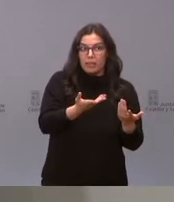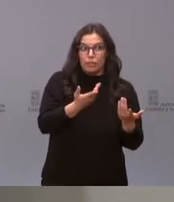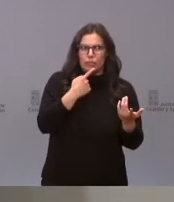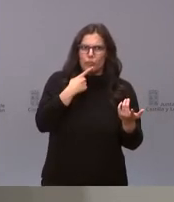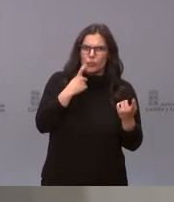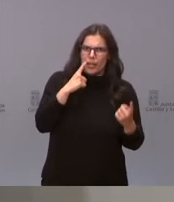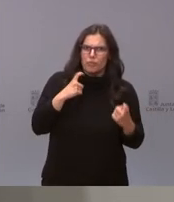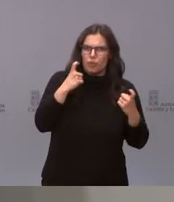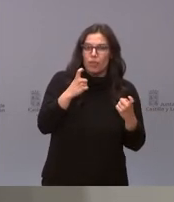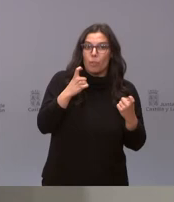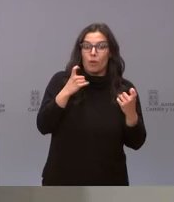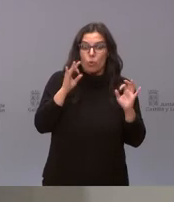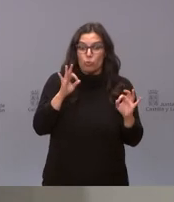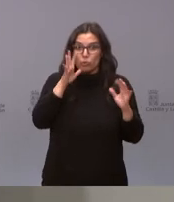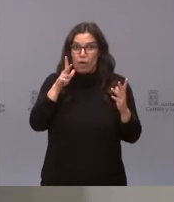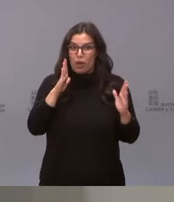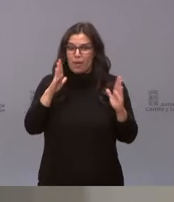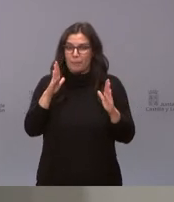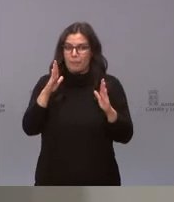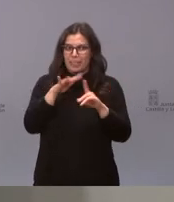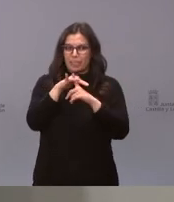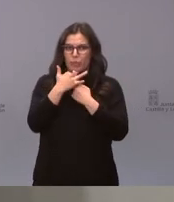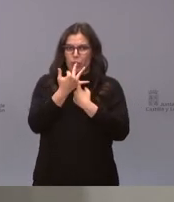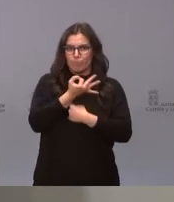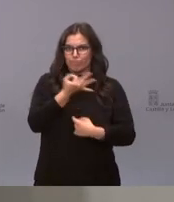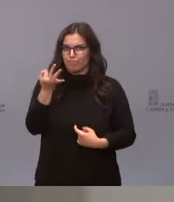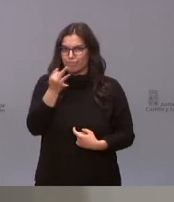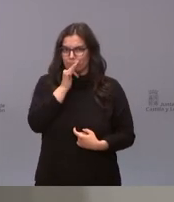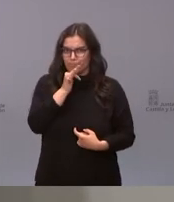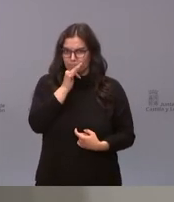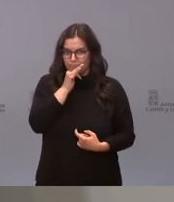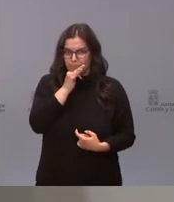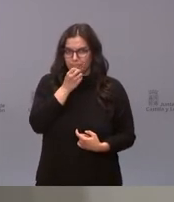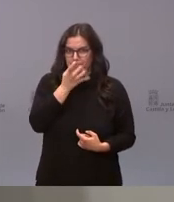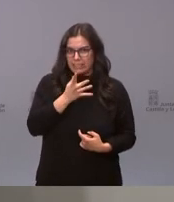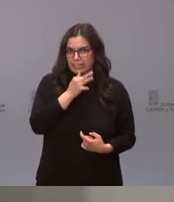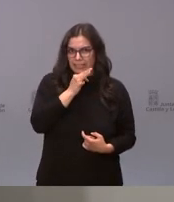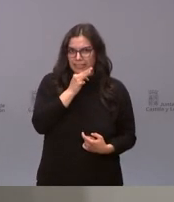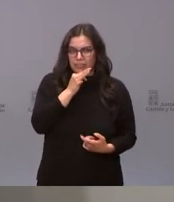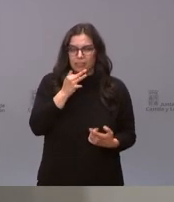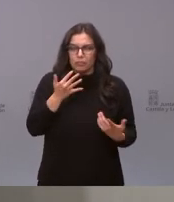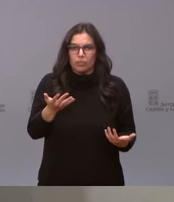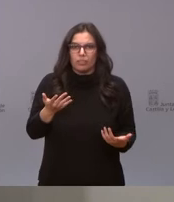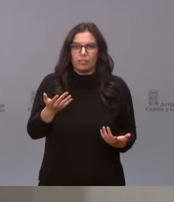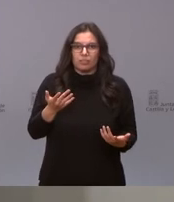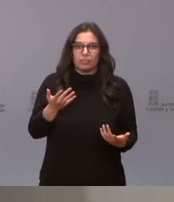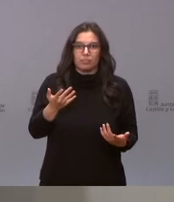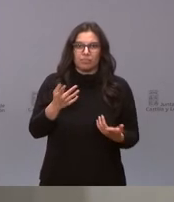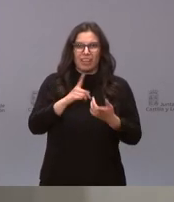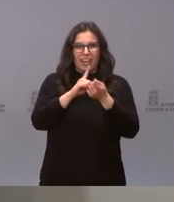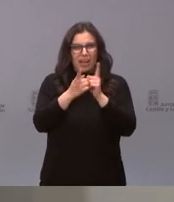en un momento en el que todavía la situación epidemiológica y sanitaria no es buena pues el cambiar